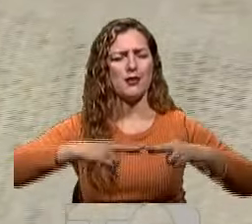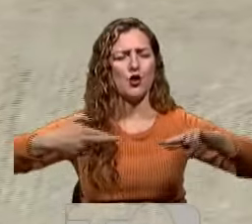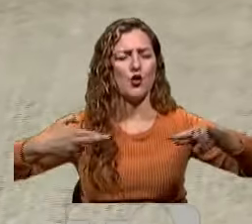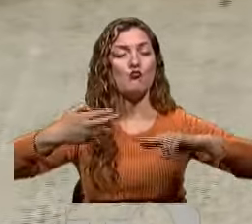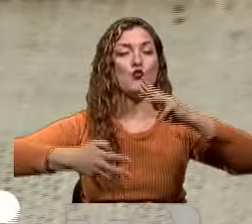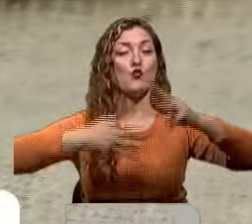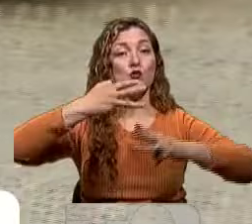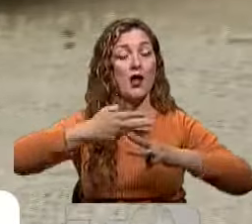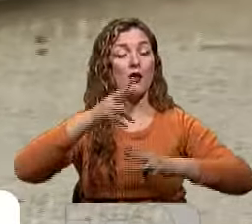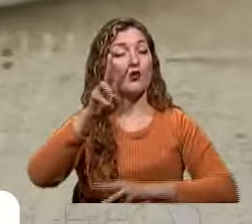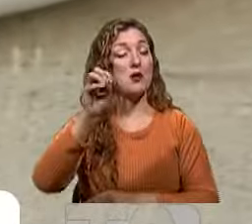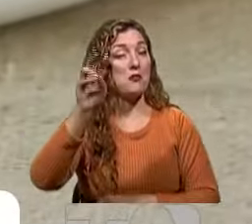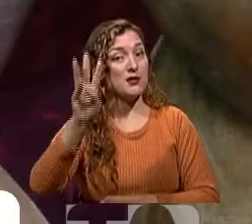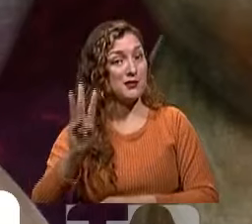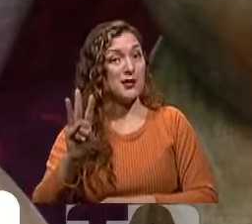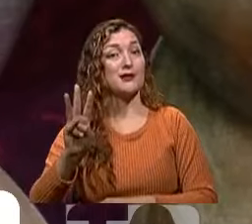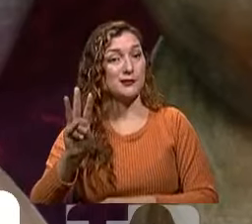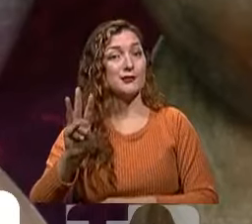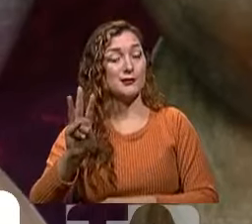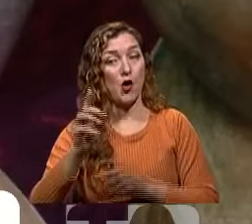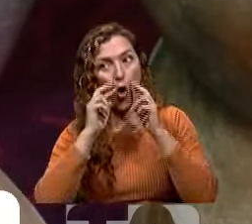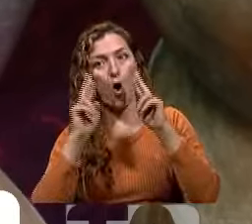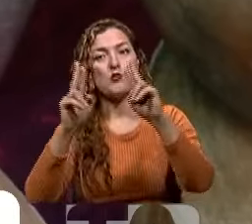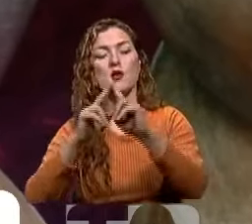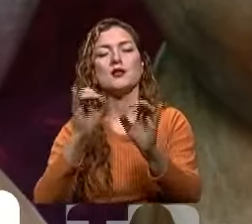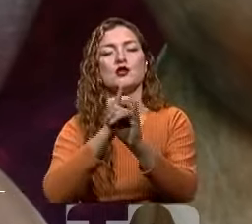Gastronómica Mundial en 2026, otorgada por el